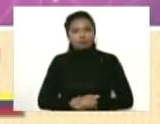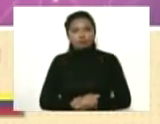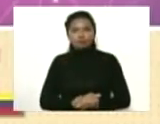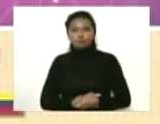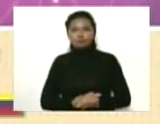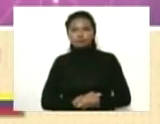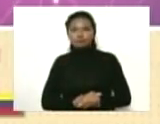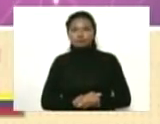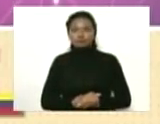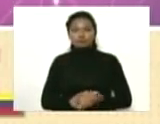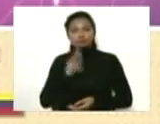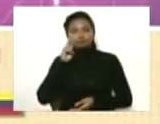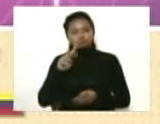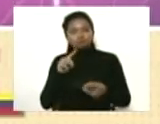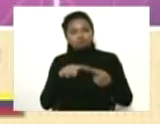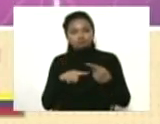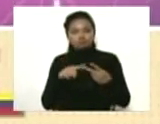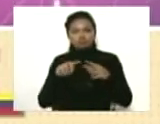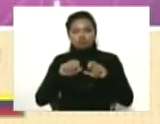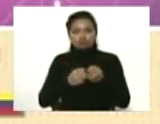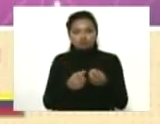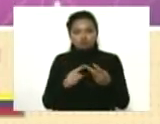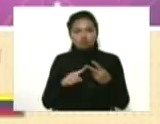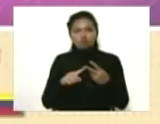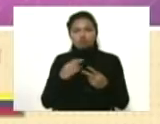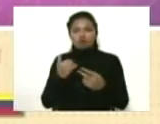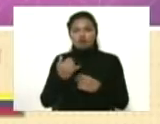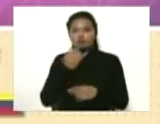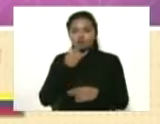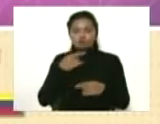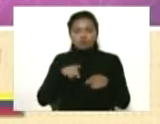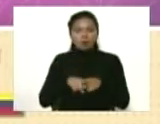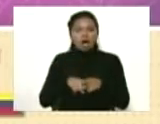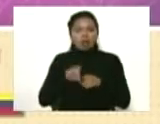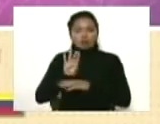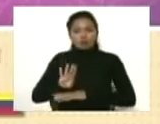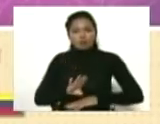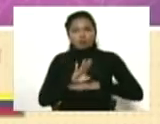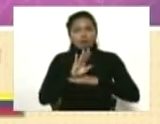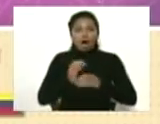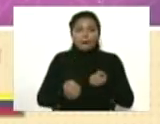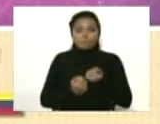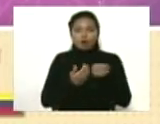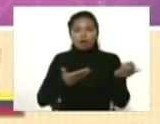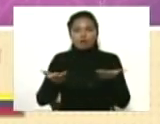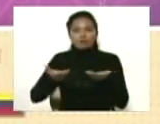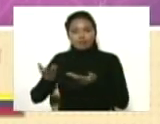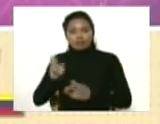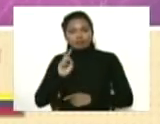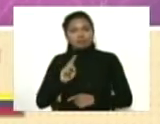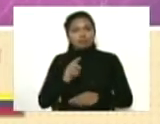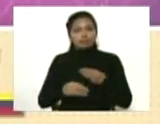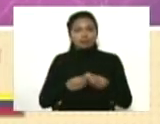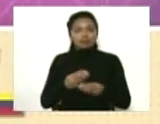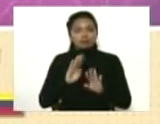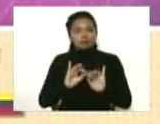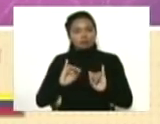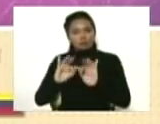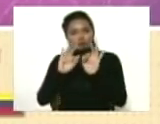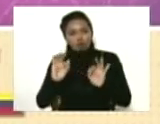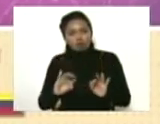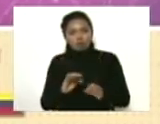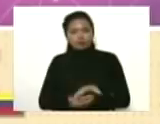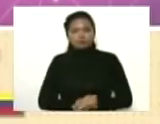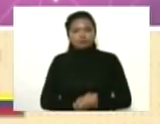que son fijación, ruptura, engaño y reserva, apoyados por la logística necesaria para su empleo,